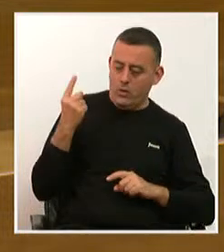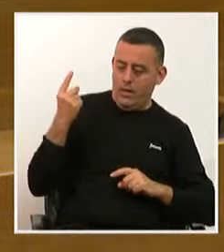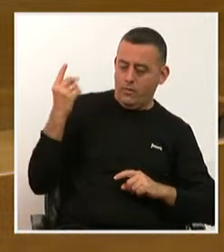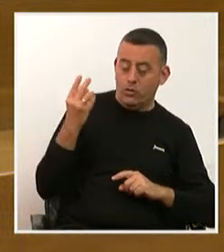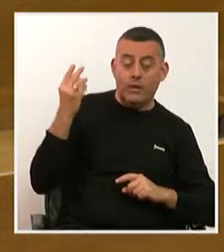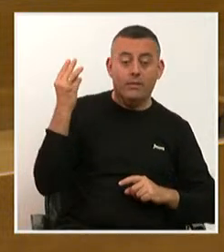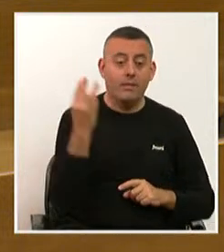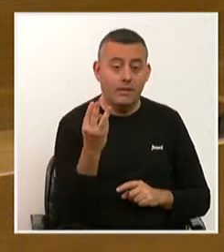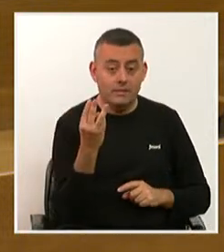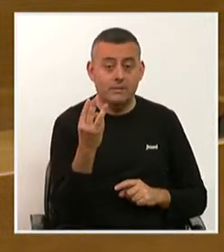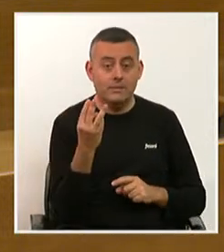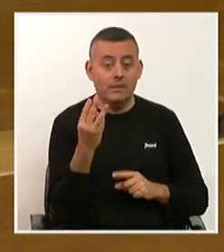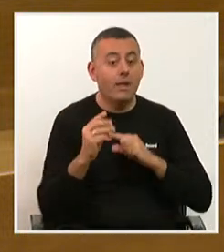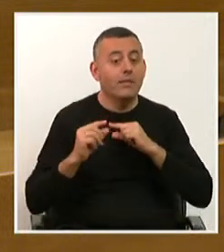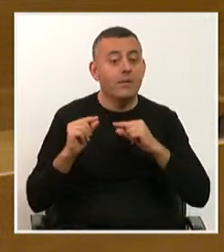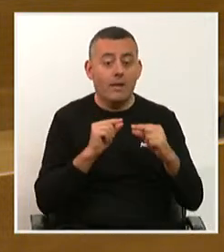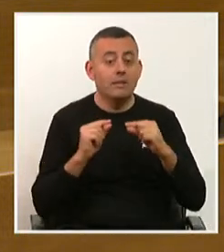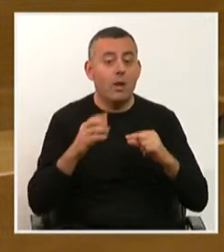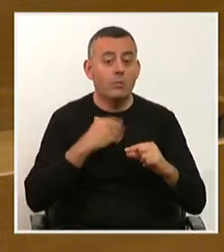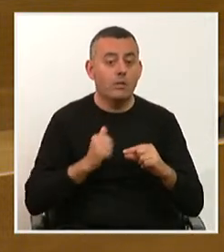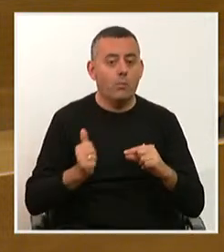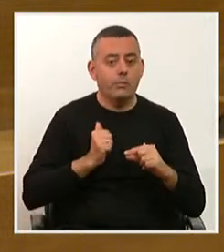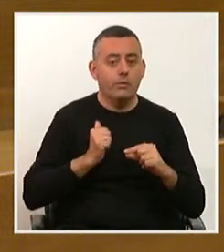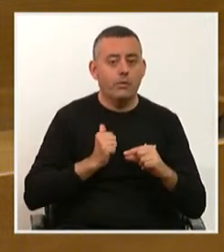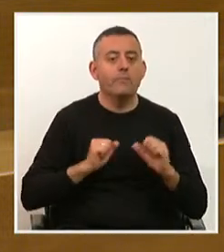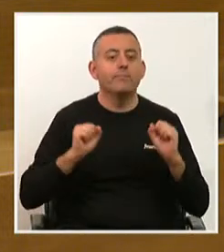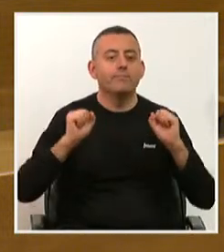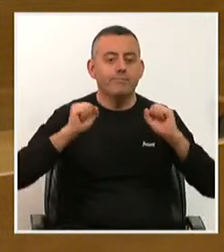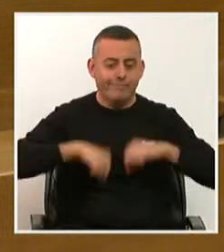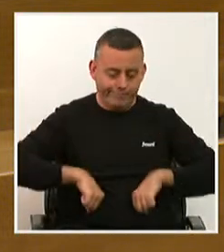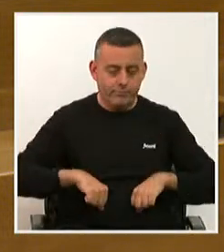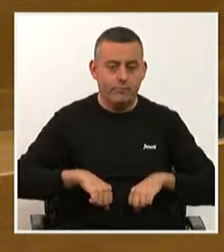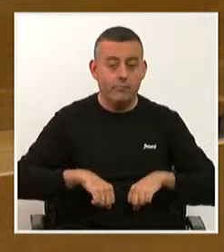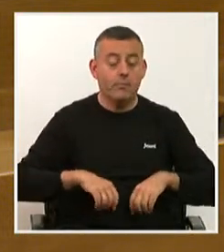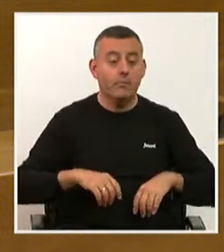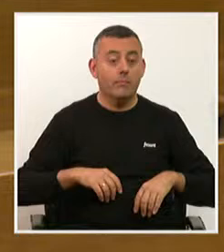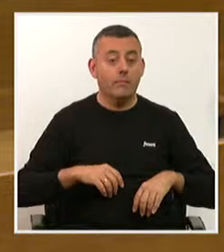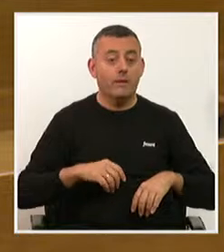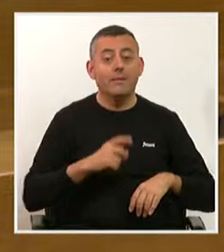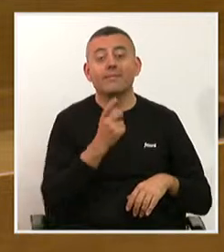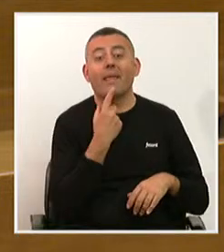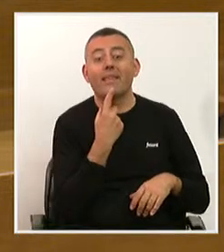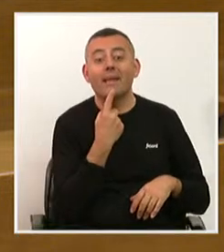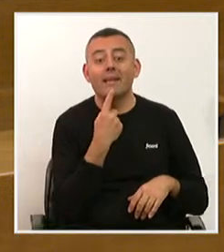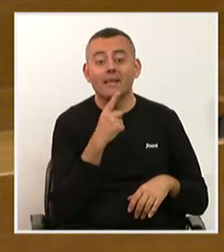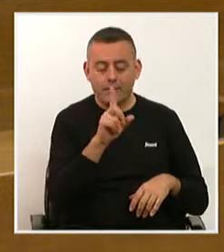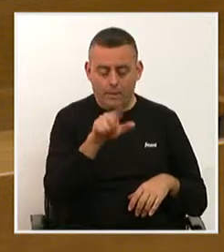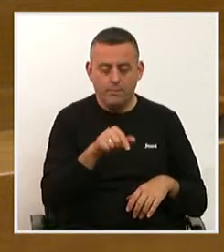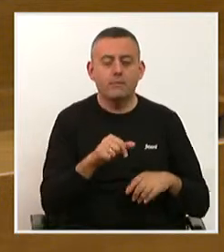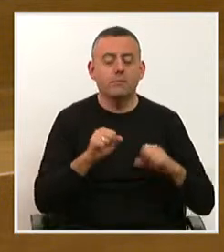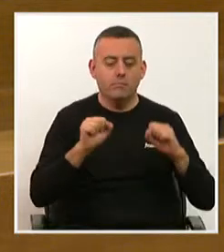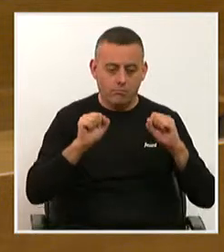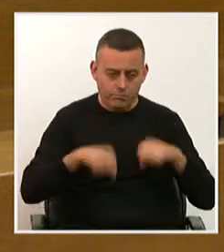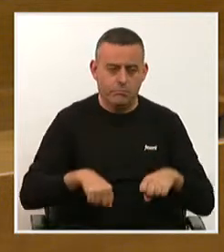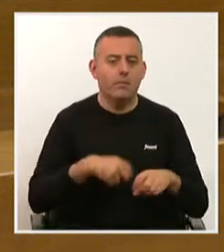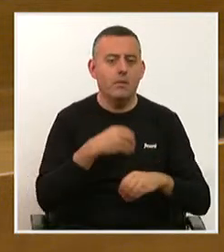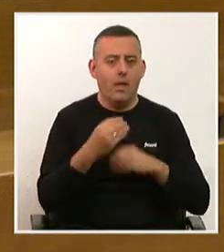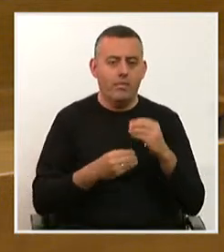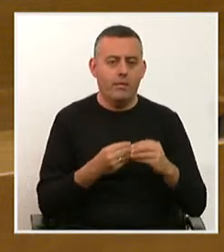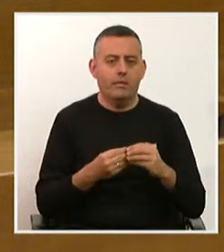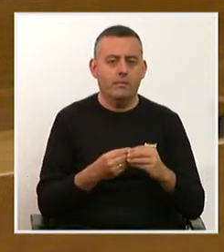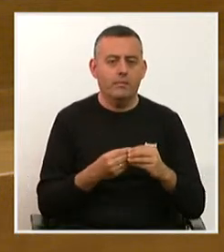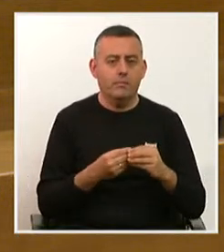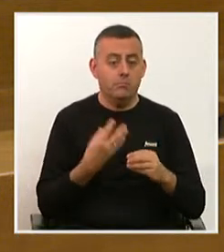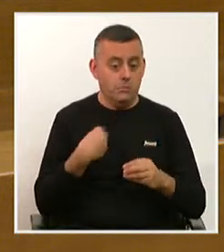de oportun de demostrar no en para en que sones públic de